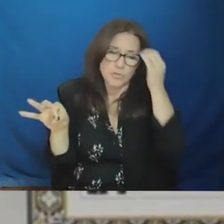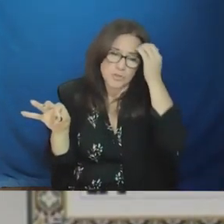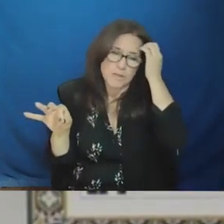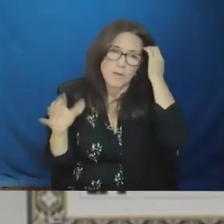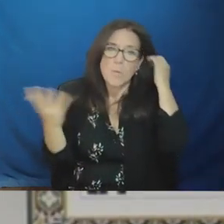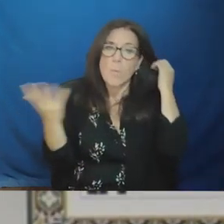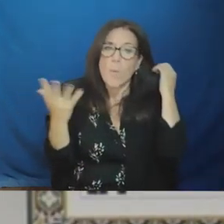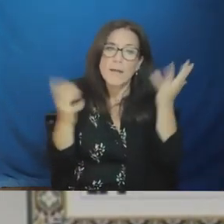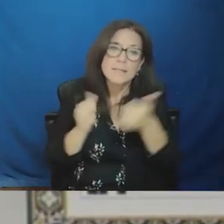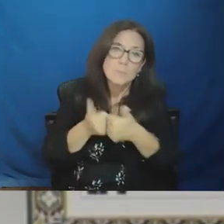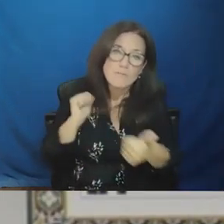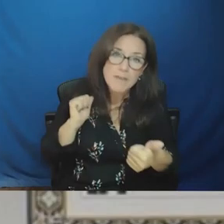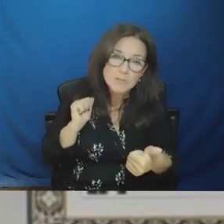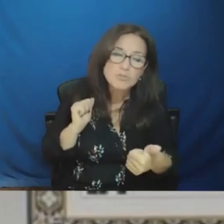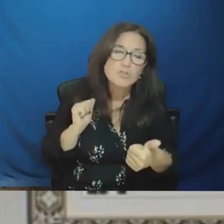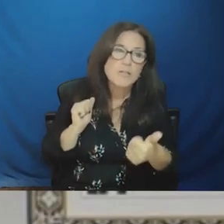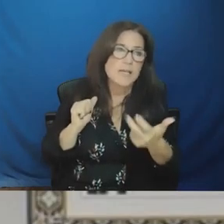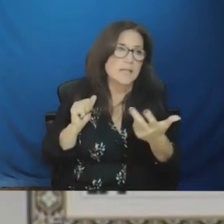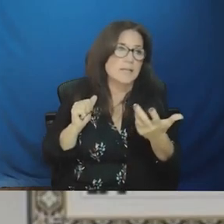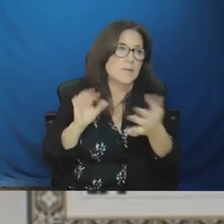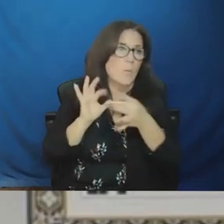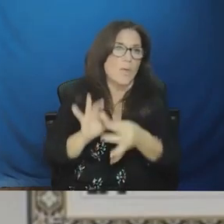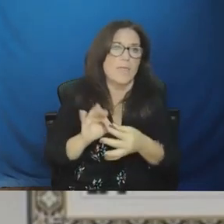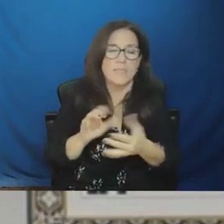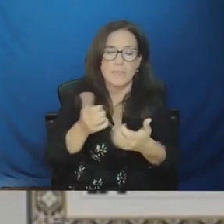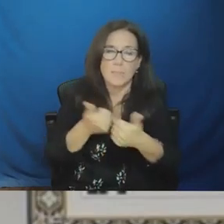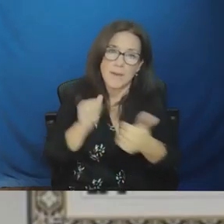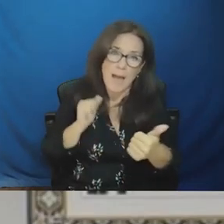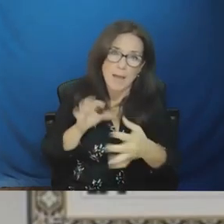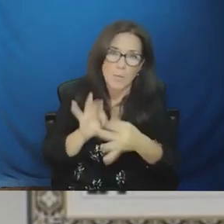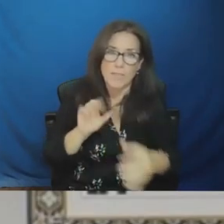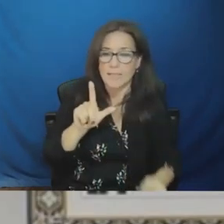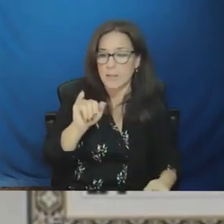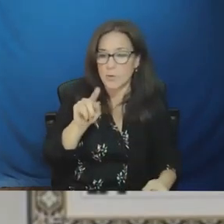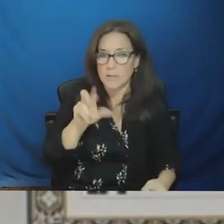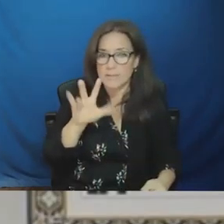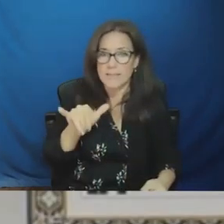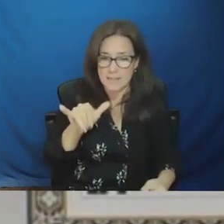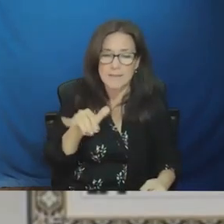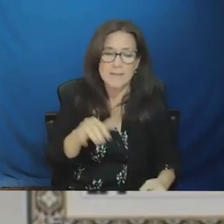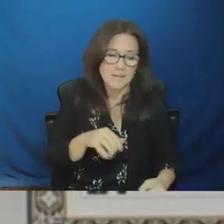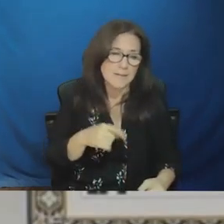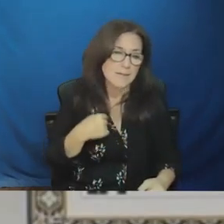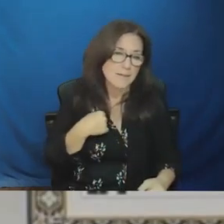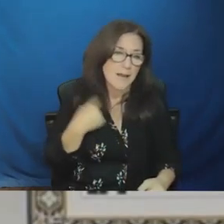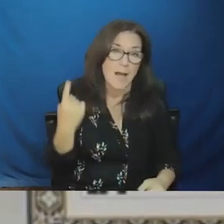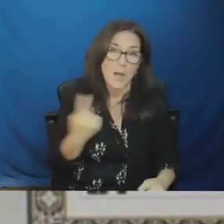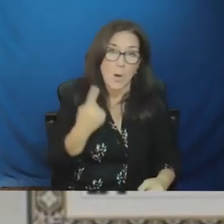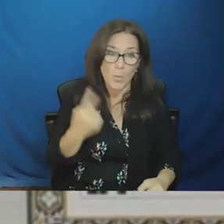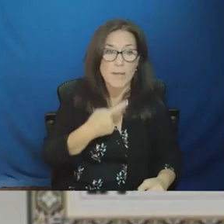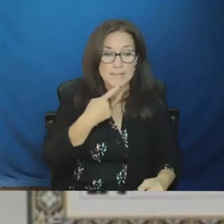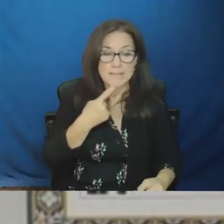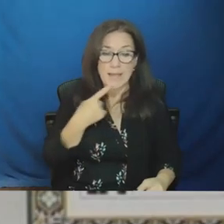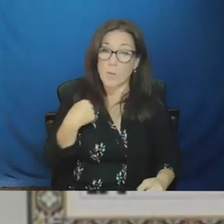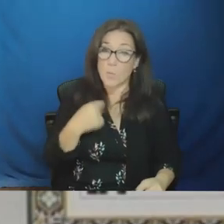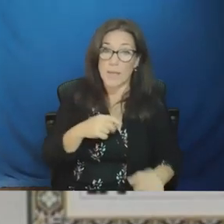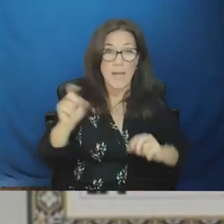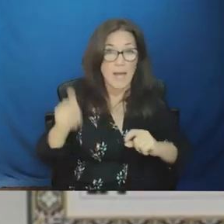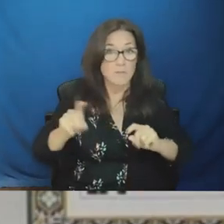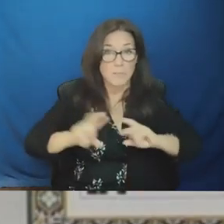tenemos que integrarnos cuando hablamos sobre la intervención y qué es lo que tenemos que hacer con